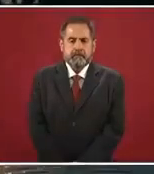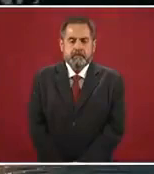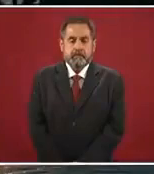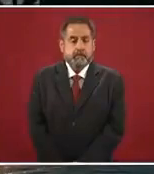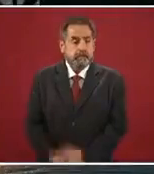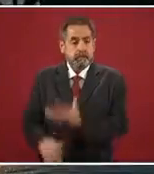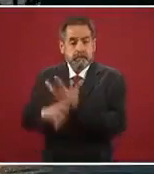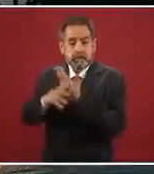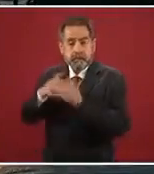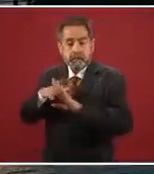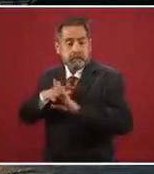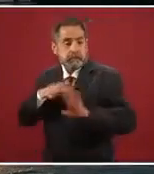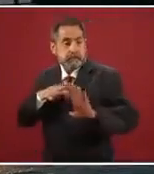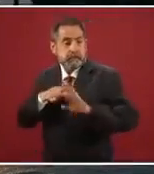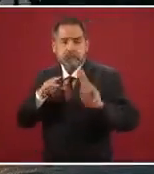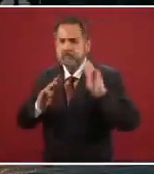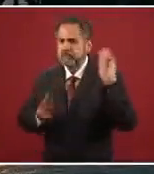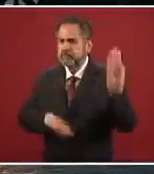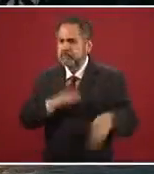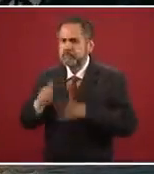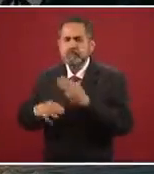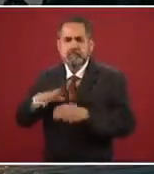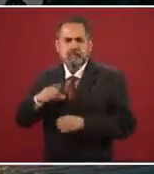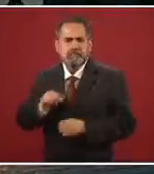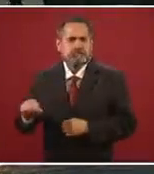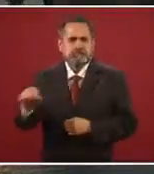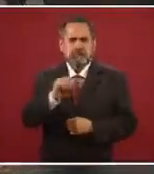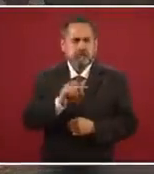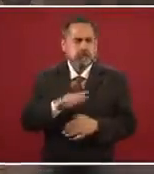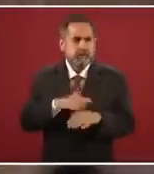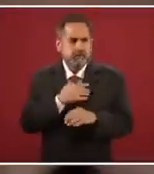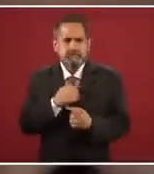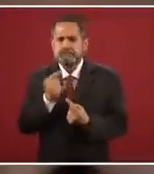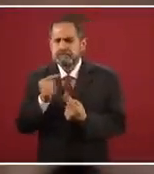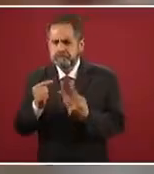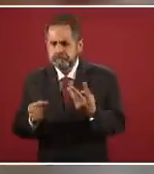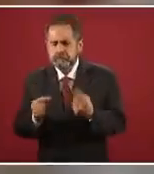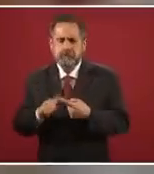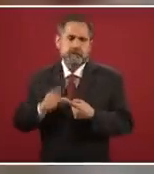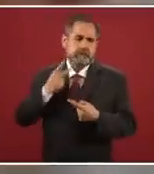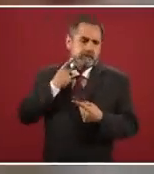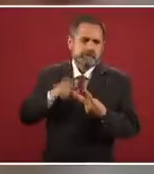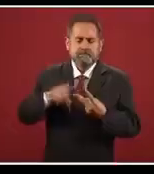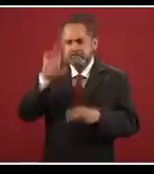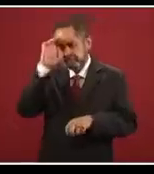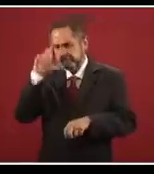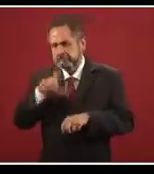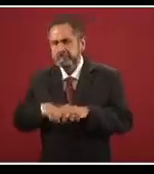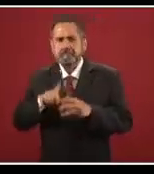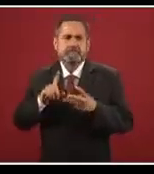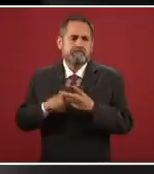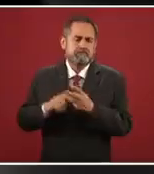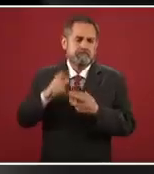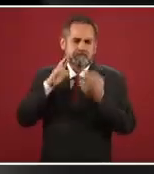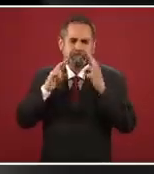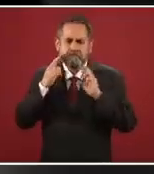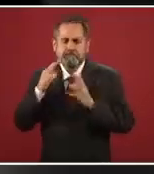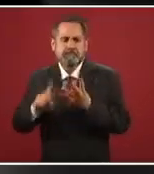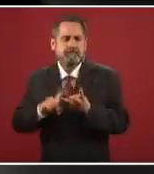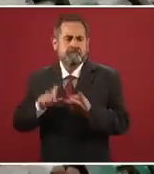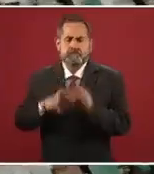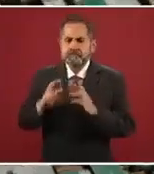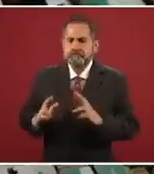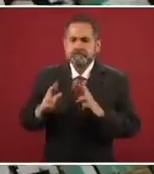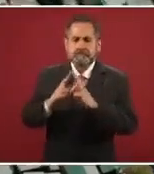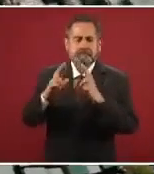La migración es un fenómeno global, originado por diversos factores: políticos, culturales, raciales,